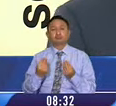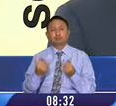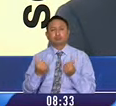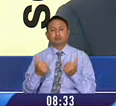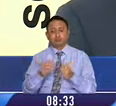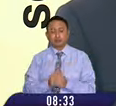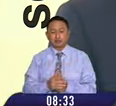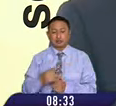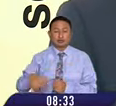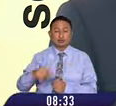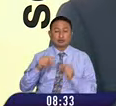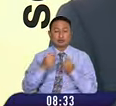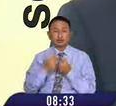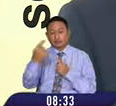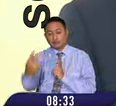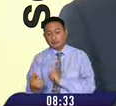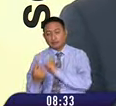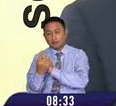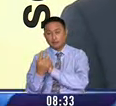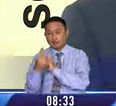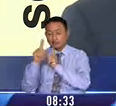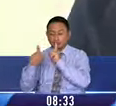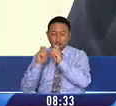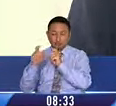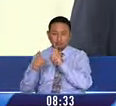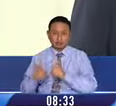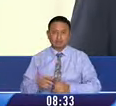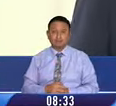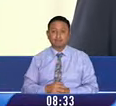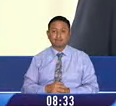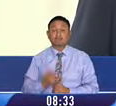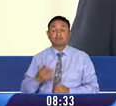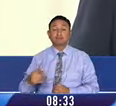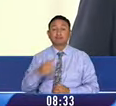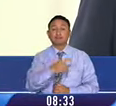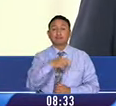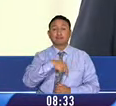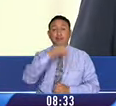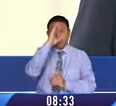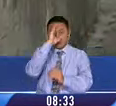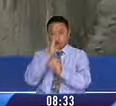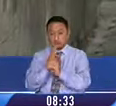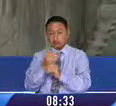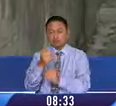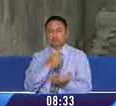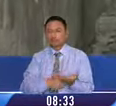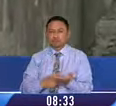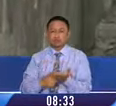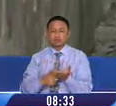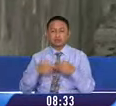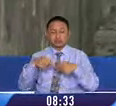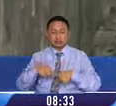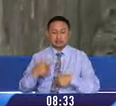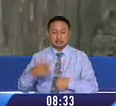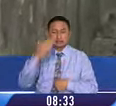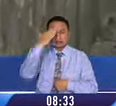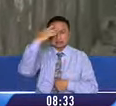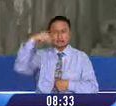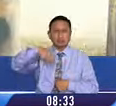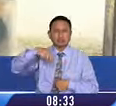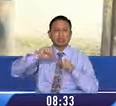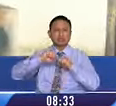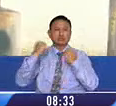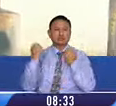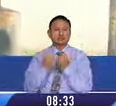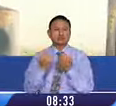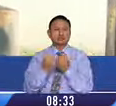grupos focales, entrevistas en profundidad y otros aspectos. A su vez informaron que el objetivo del estudio es tener una radiografía de la situación social que